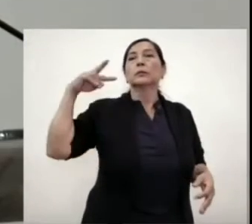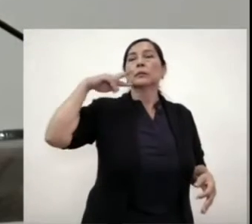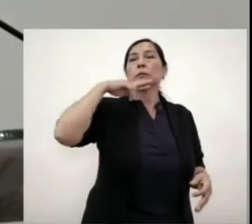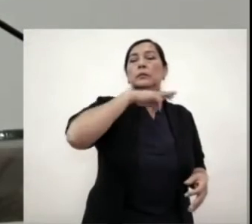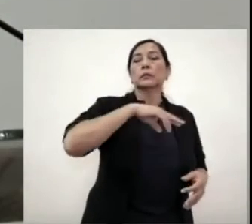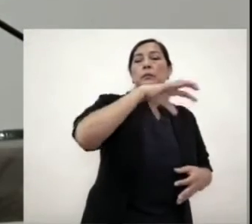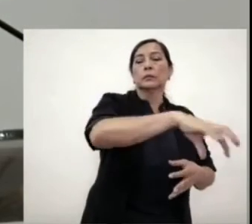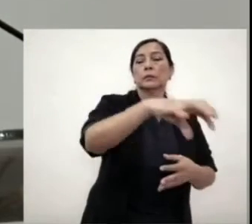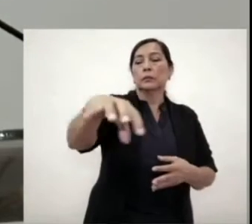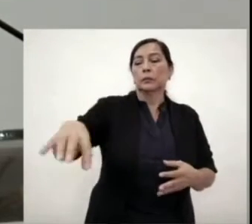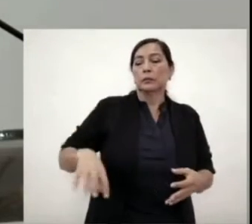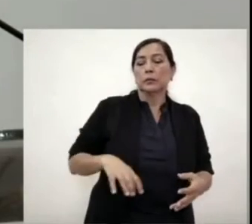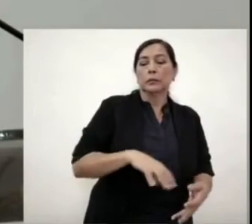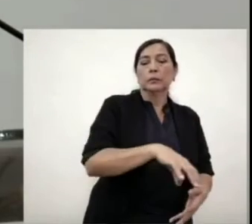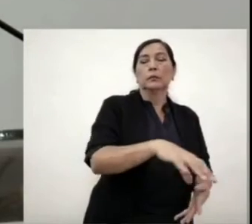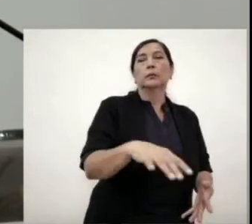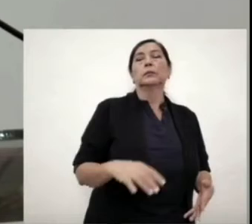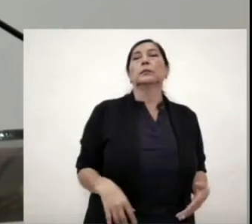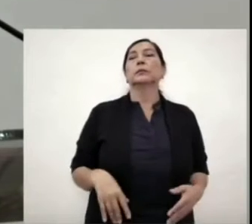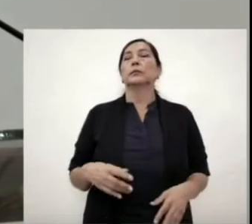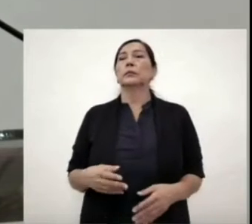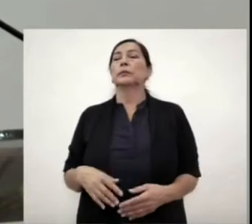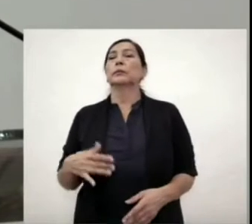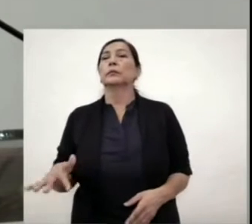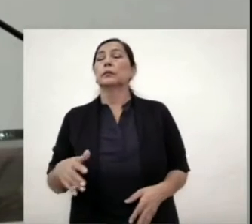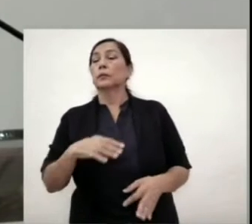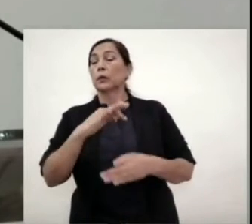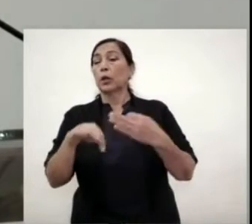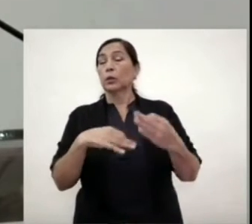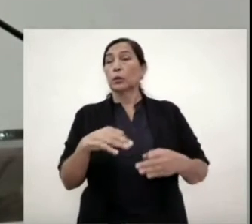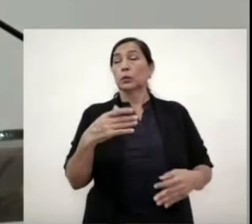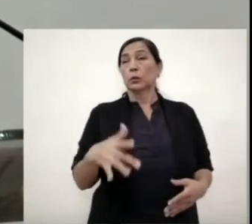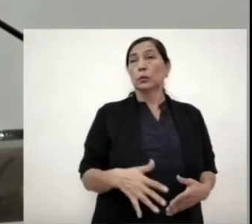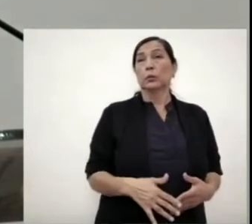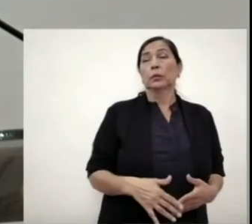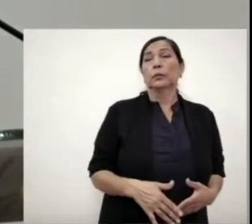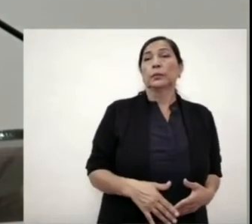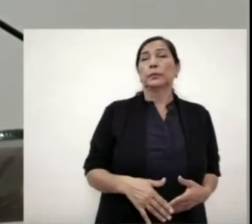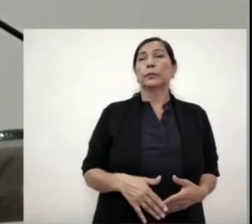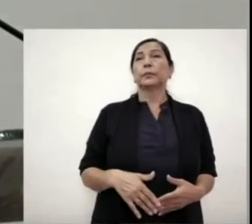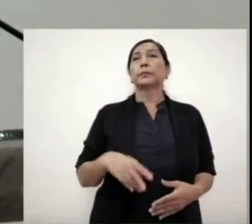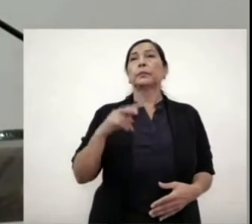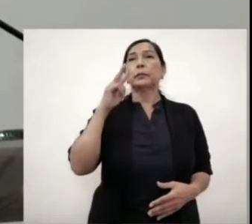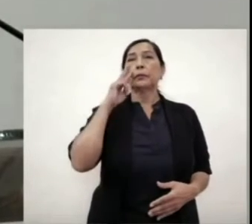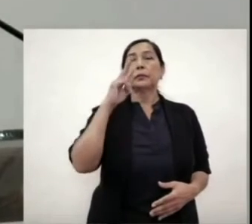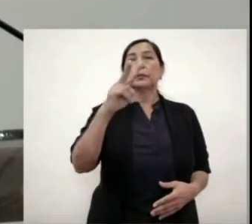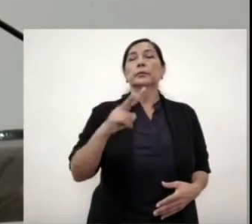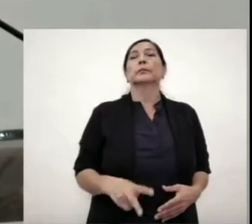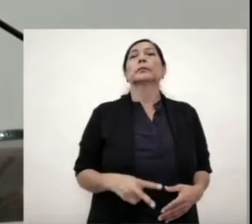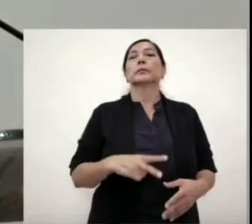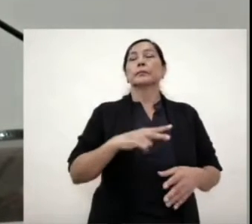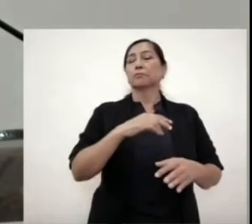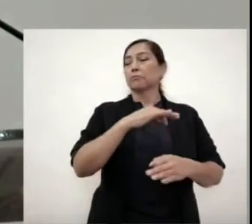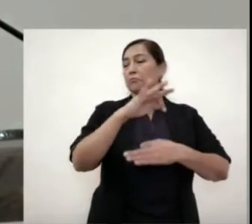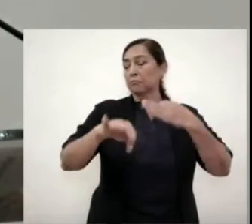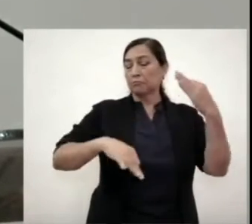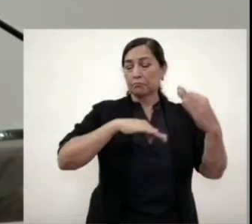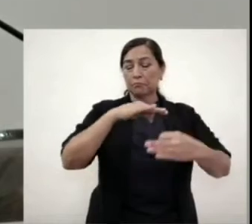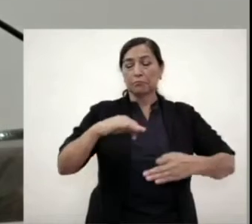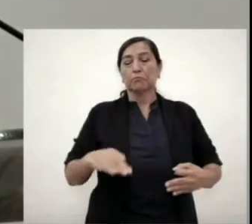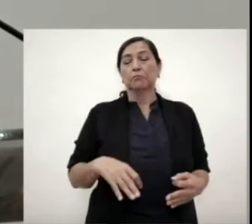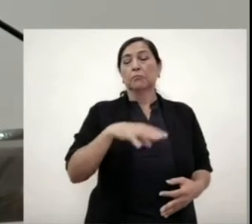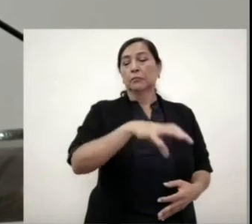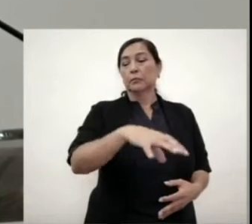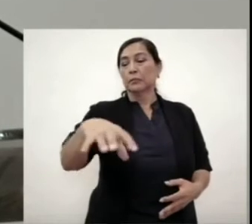Ixtlán, Jacona, Jiménez, Purépero, Tangamandapio, Tangancícuaro, Tlazazalca, Vistahermosa, Zacapu